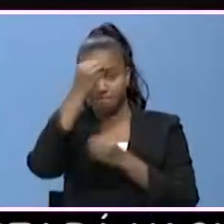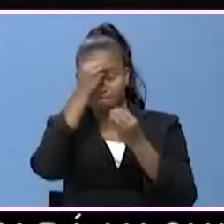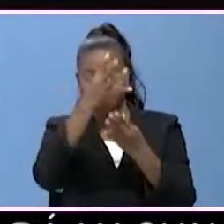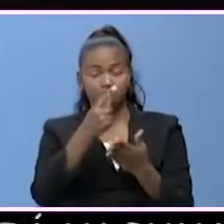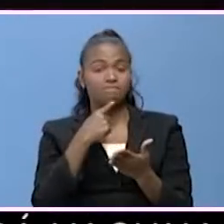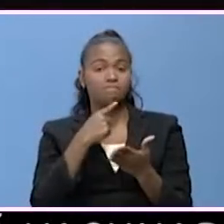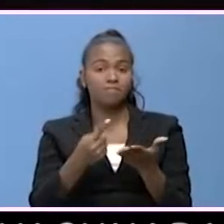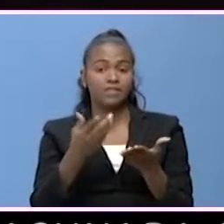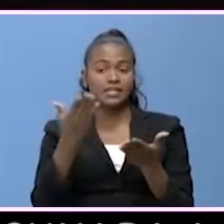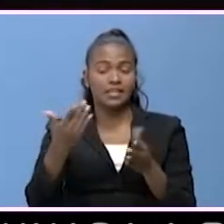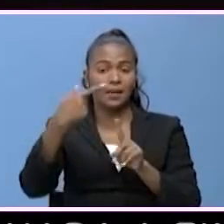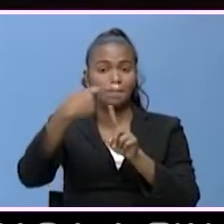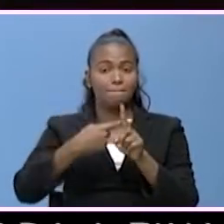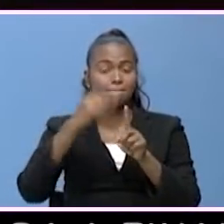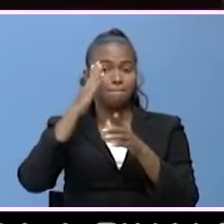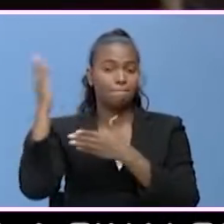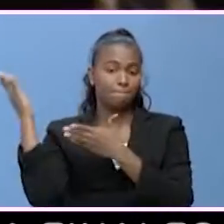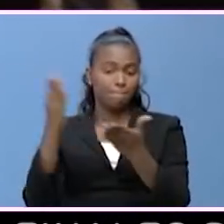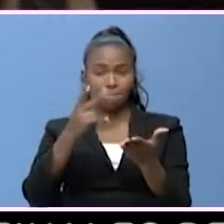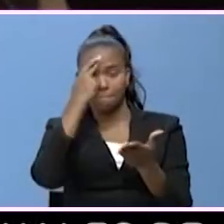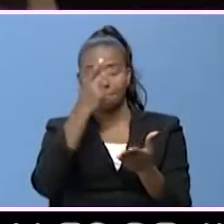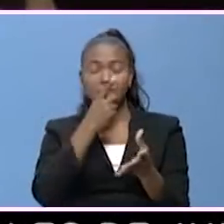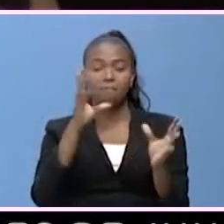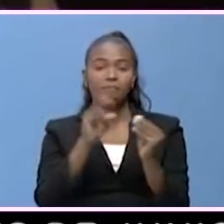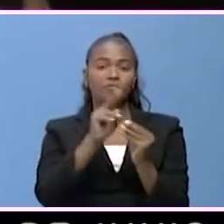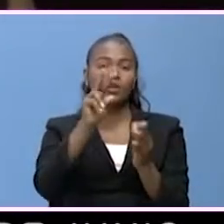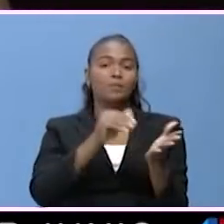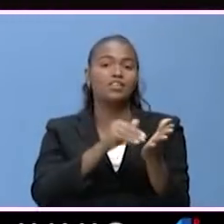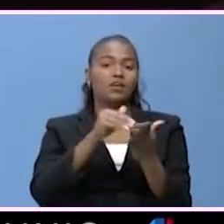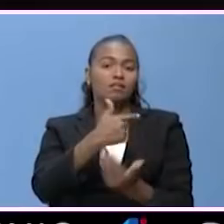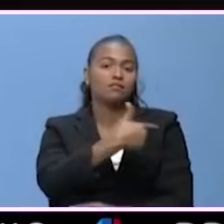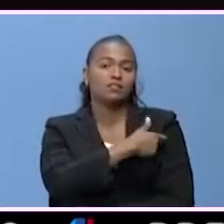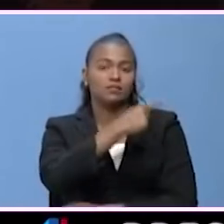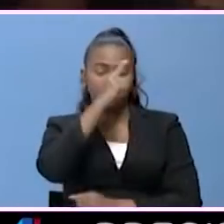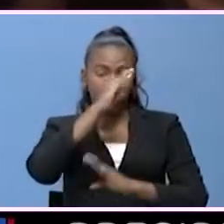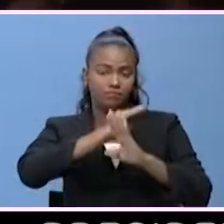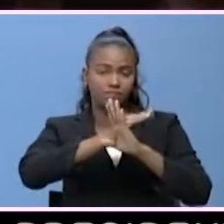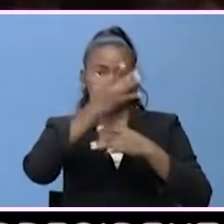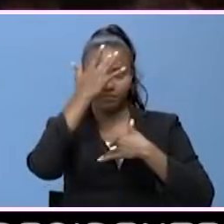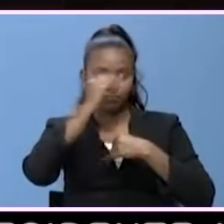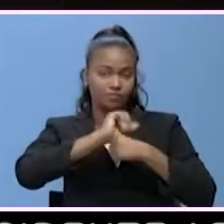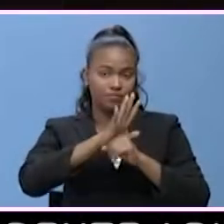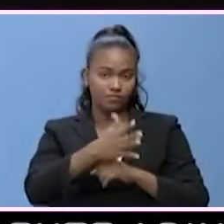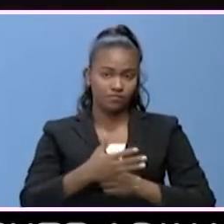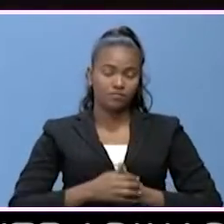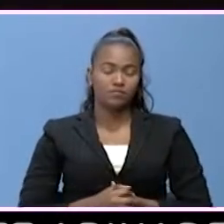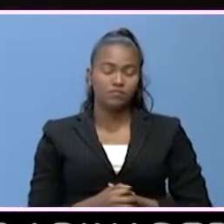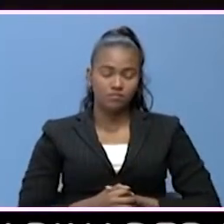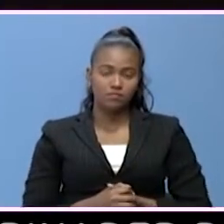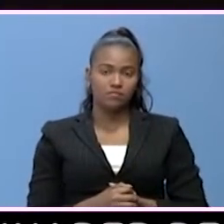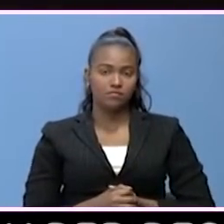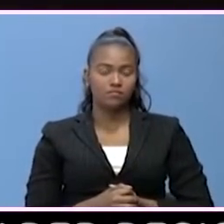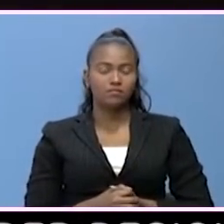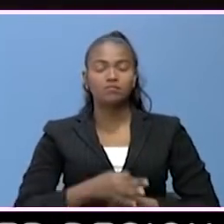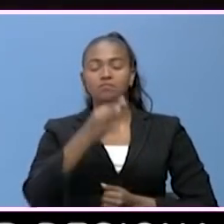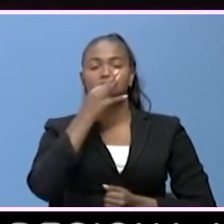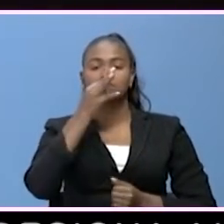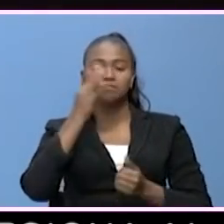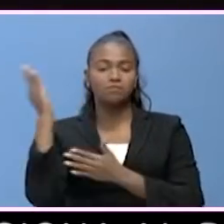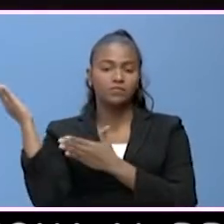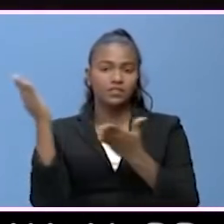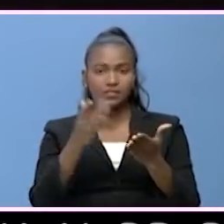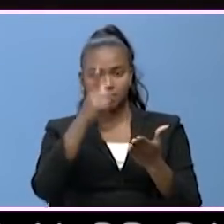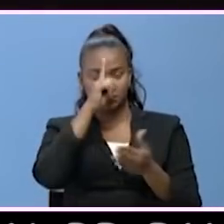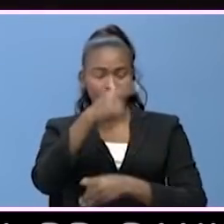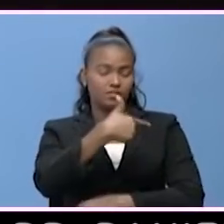informó que este mes llegarán al país 2 millones de vacunas contra el coronavirus. El próximo arribo de